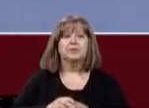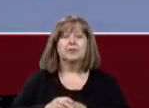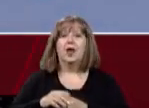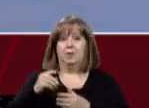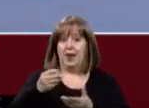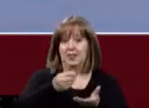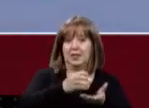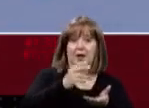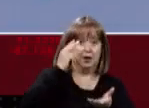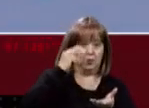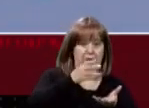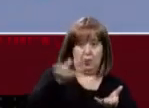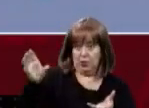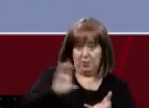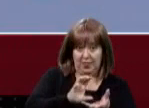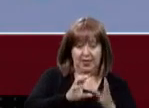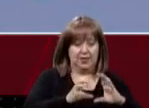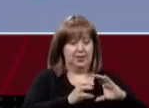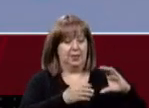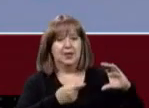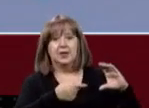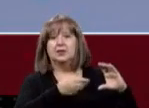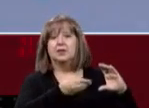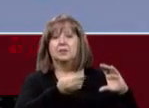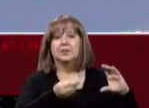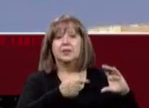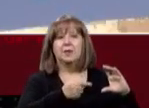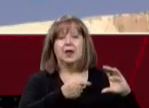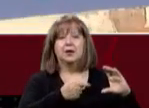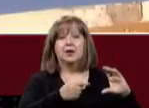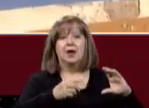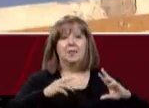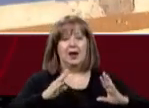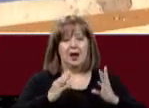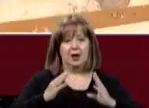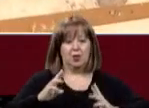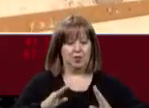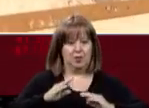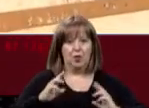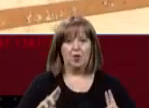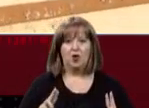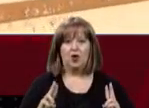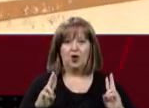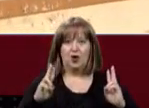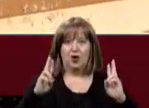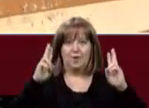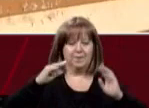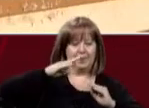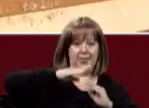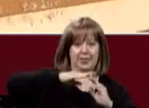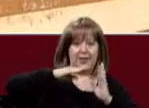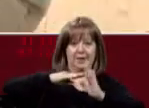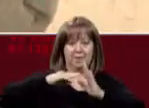esa plata, de ese dinero, se va a disponer para lo que son los andamios y bueno, previamente